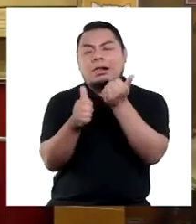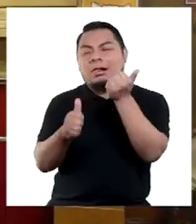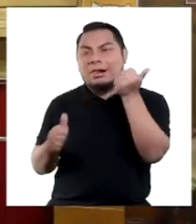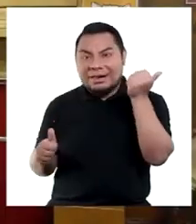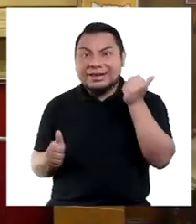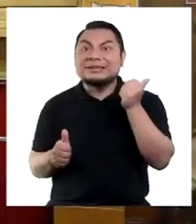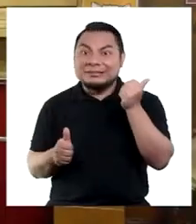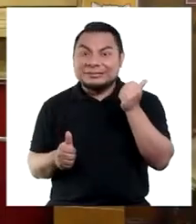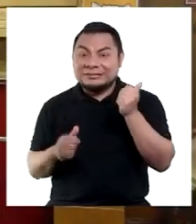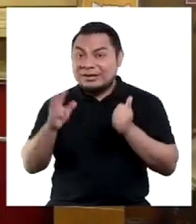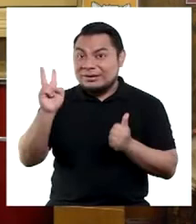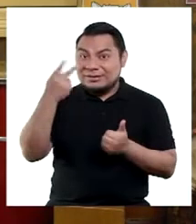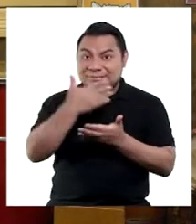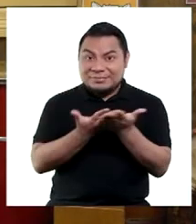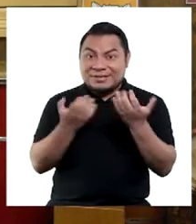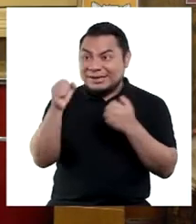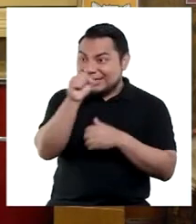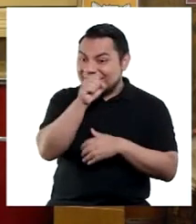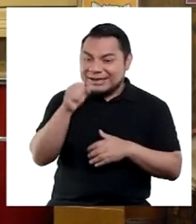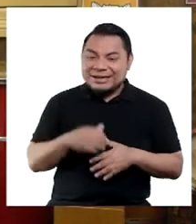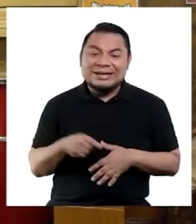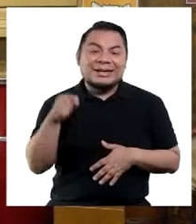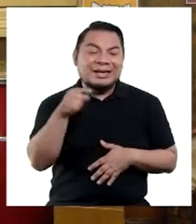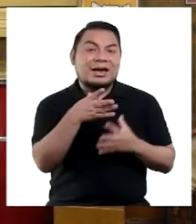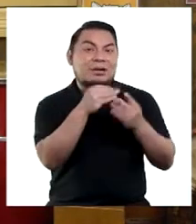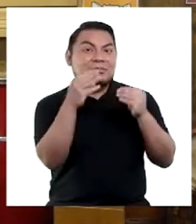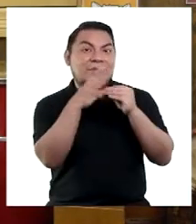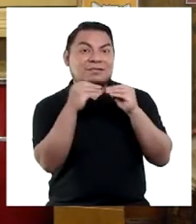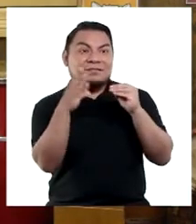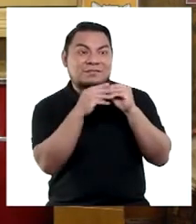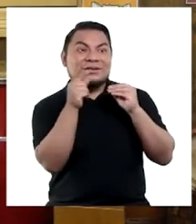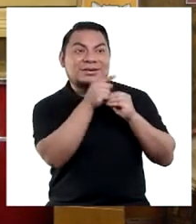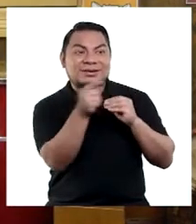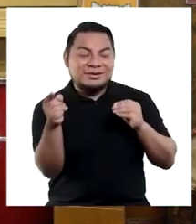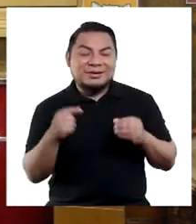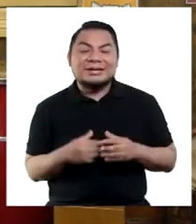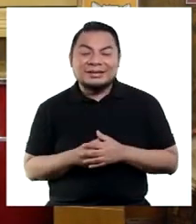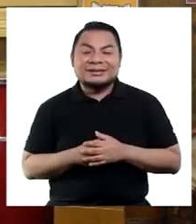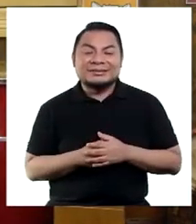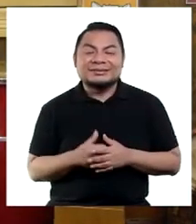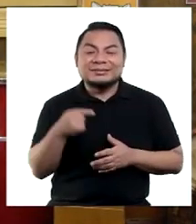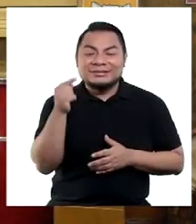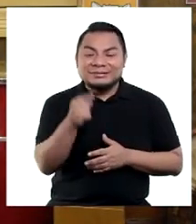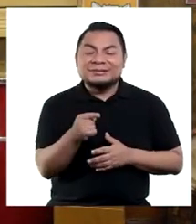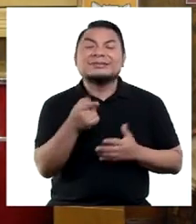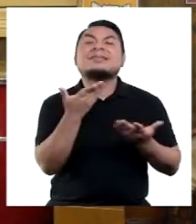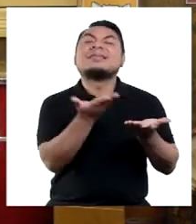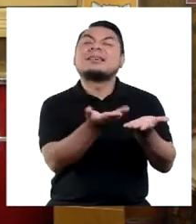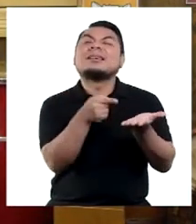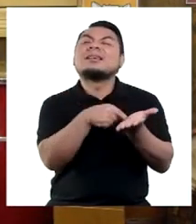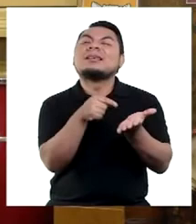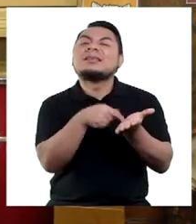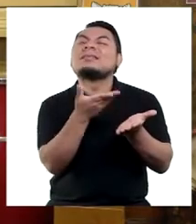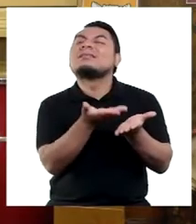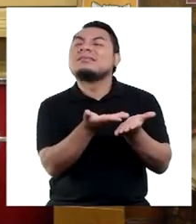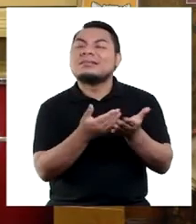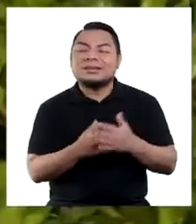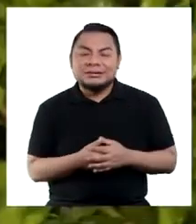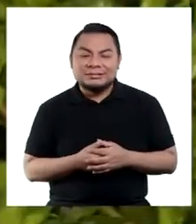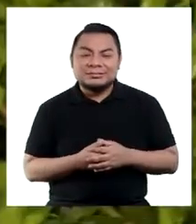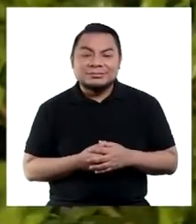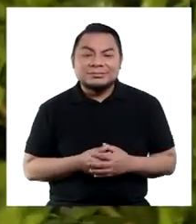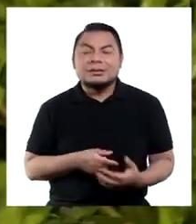larga cantamos esta segunda parte aquí tenemos varias frutas las reconoces estas son